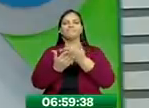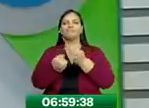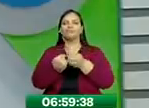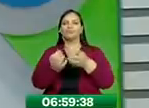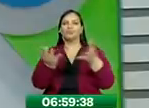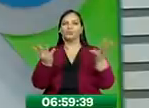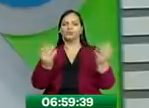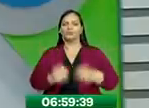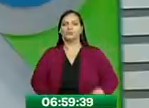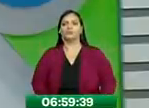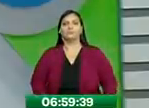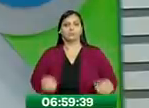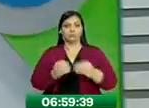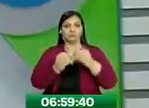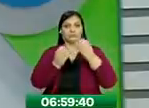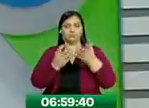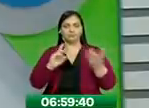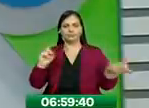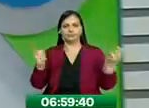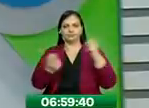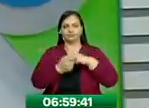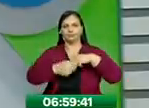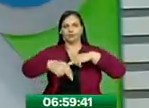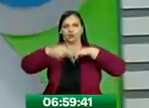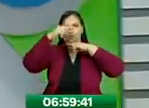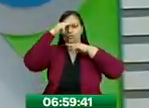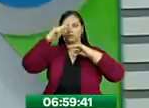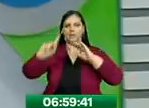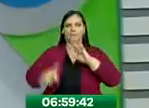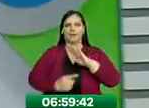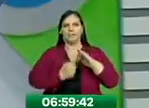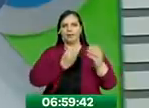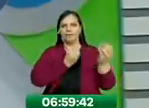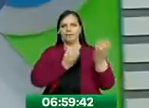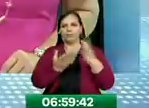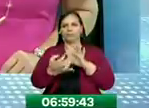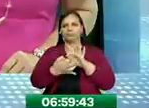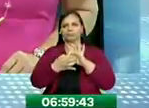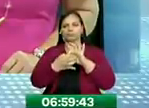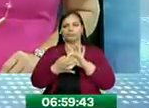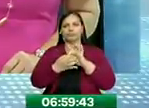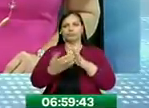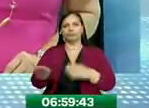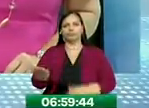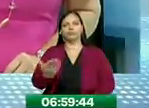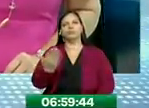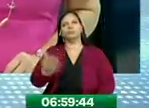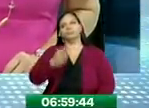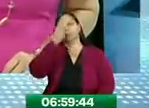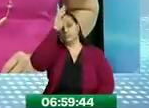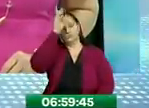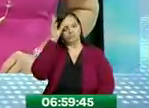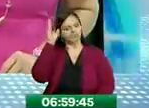con más información y esta vez vamos con la primera emisión y nuestra compañera y amiga Luisa Delgadillo. Mi querida Luisa, muy buenos días.